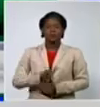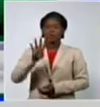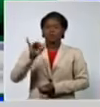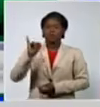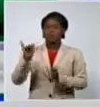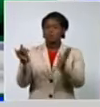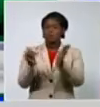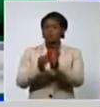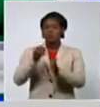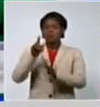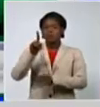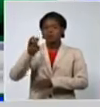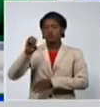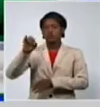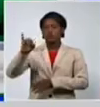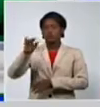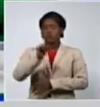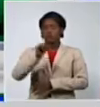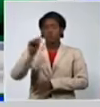46.106 pacientes, que es el